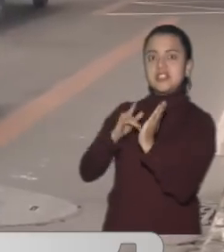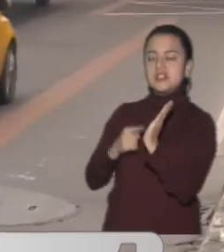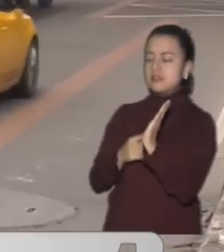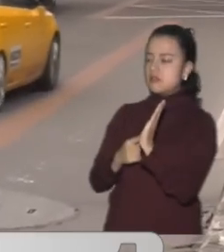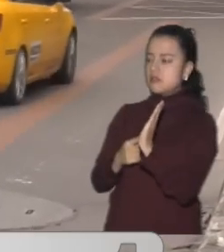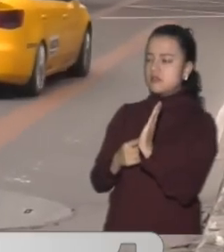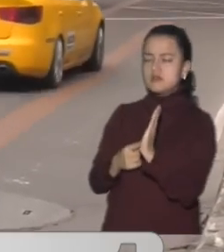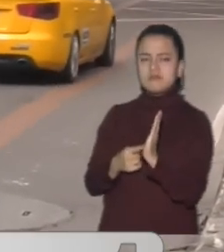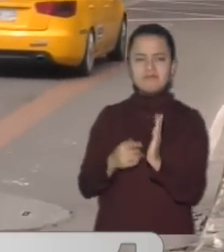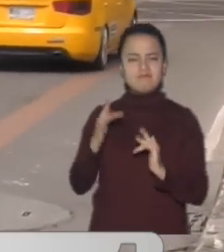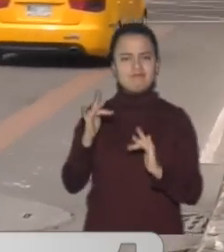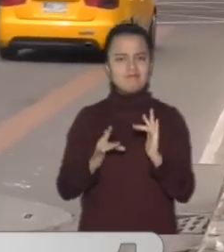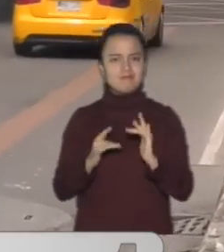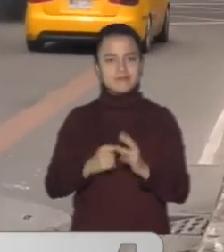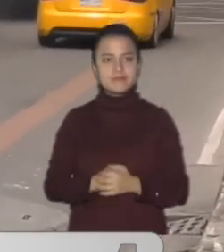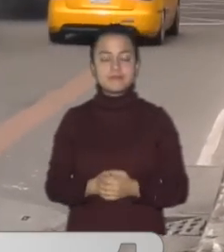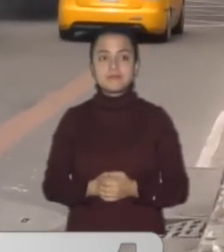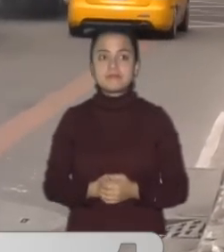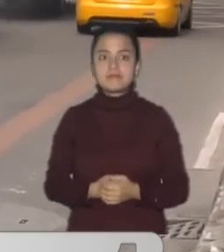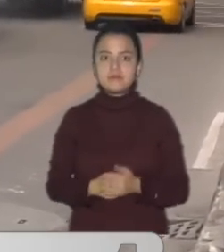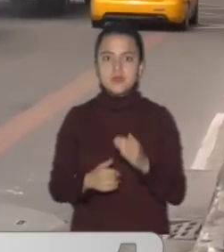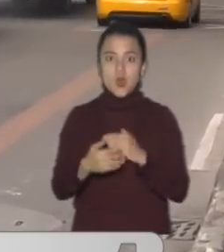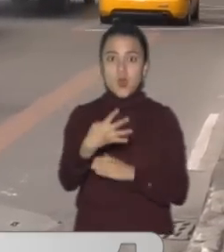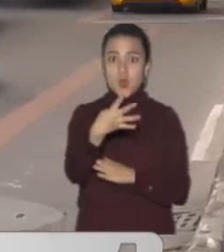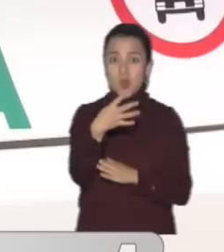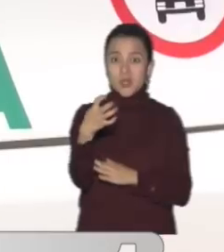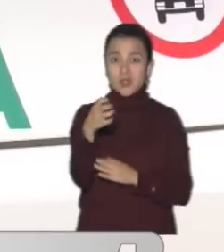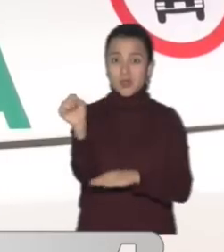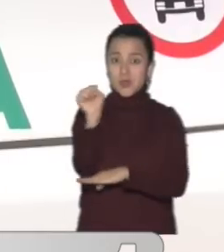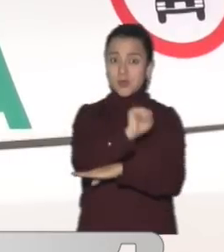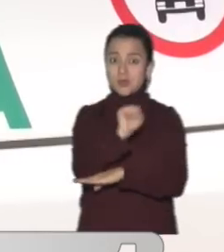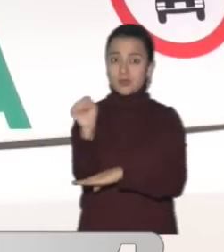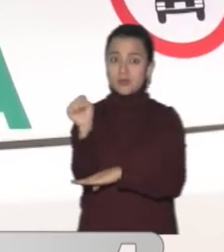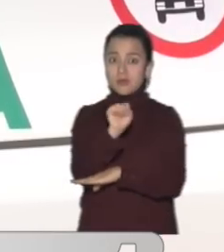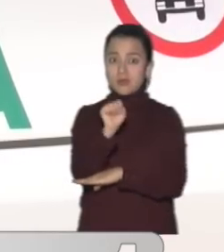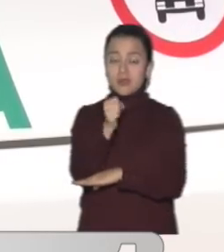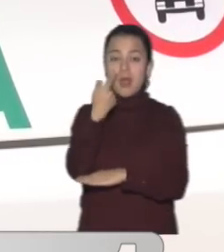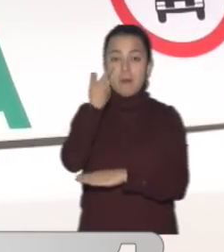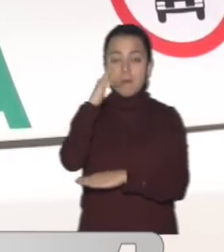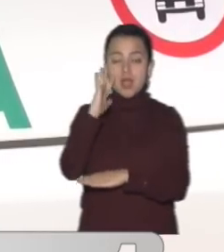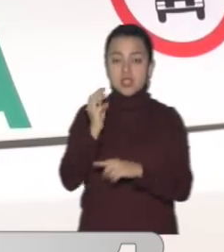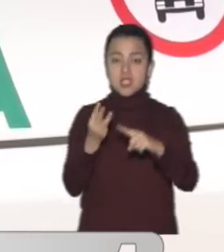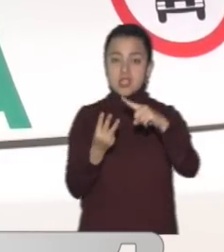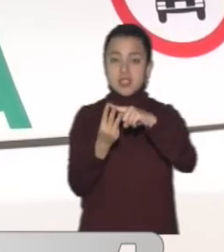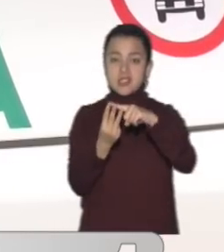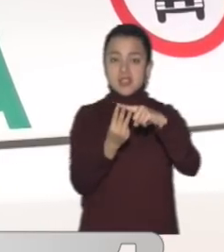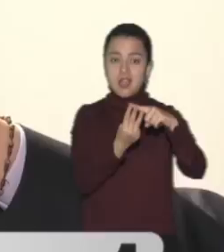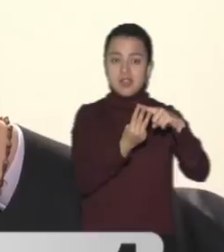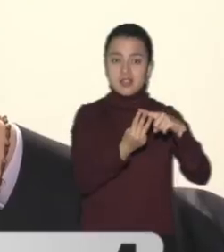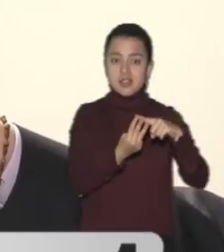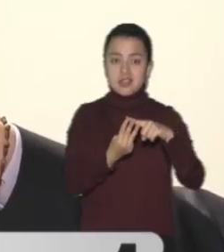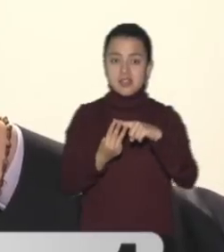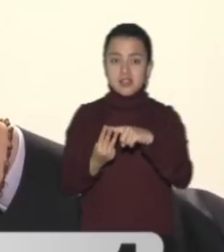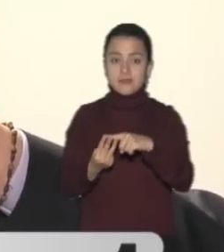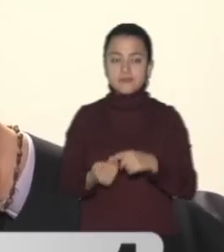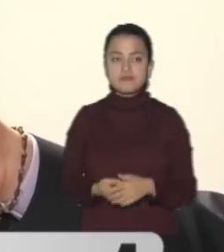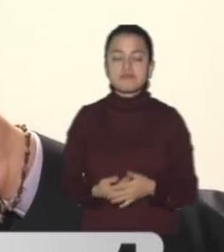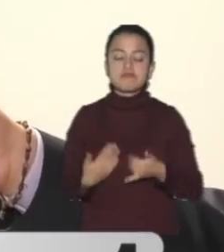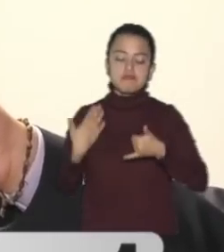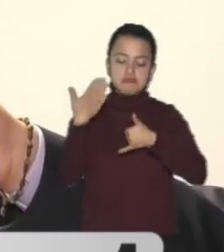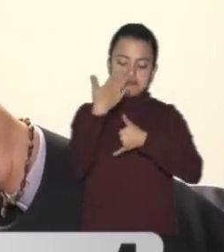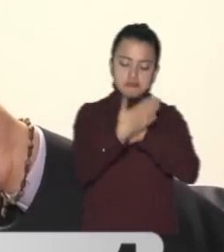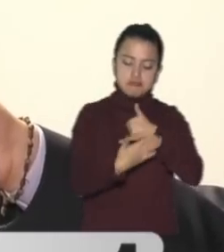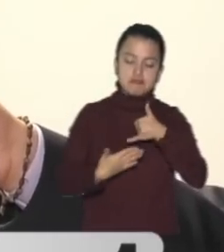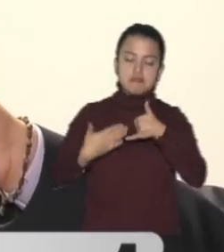Son cerca de 400 conductores los que tienen en este momento una licencia fraudulenta. Están ubicados en todo el país.